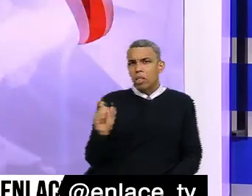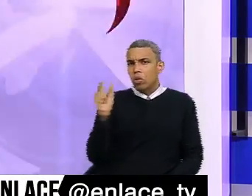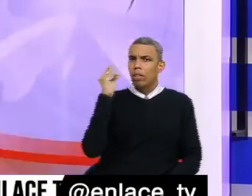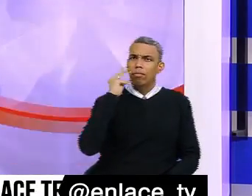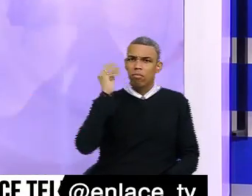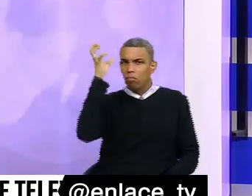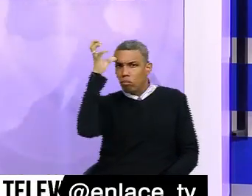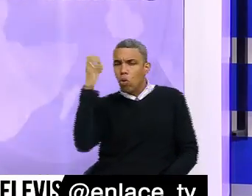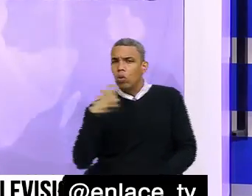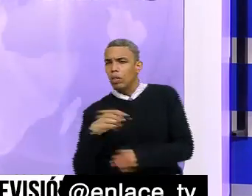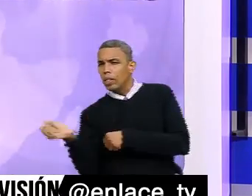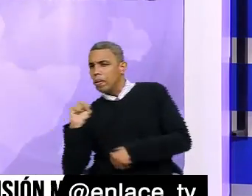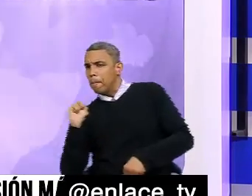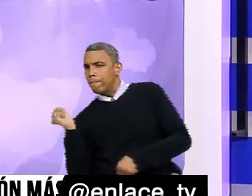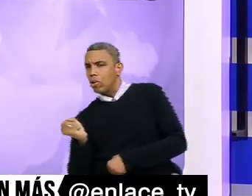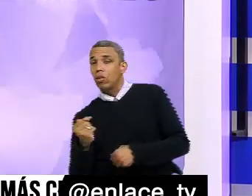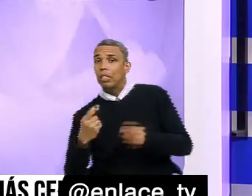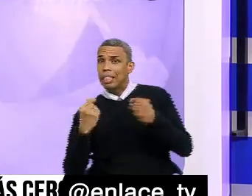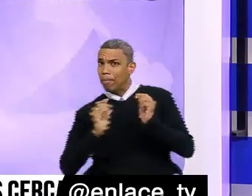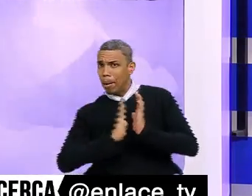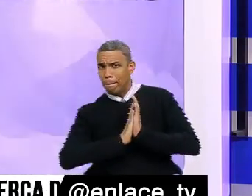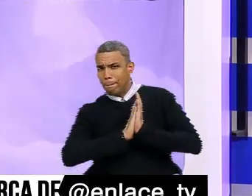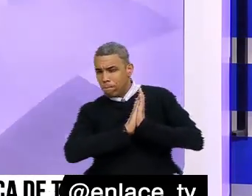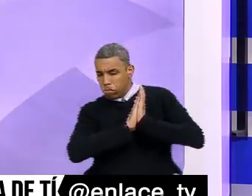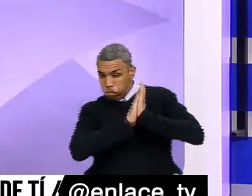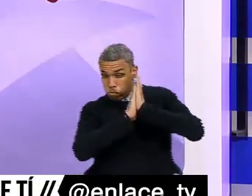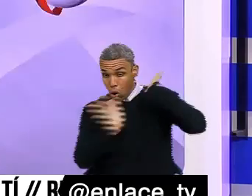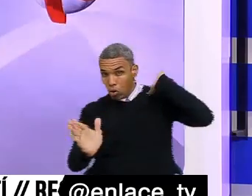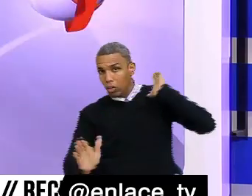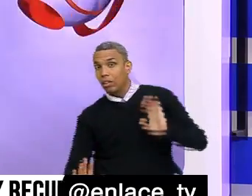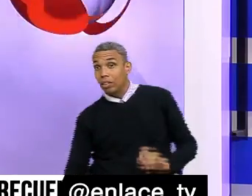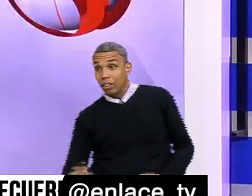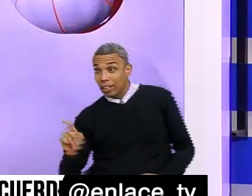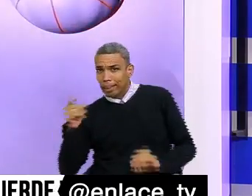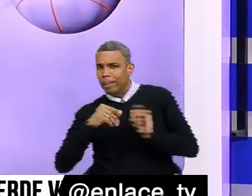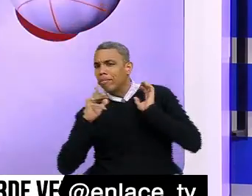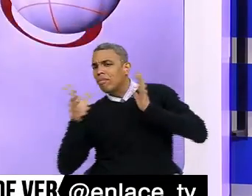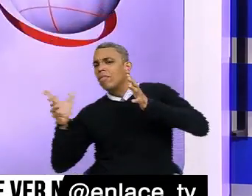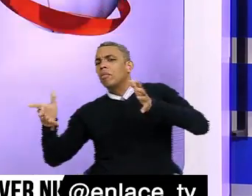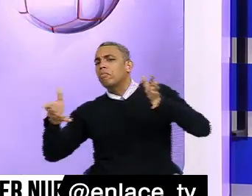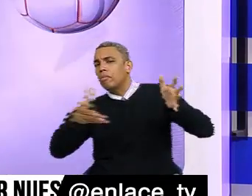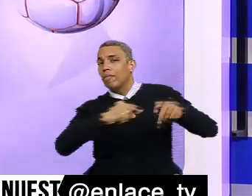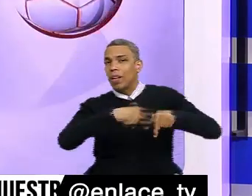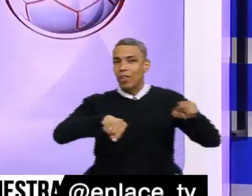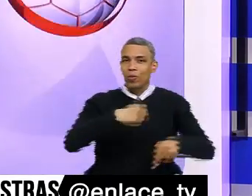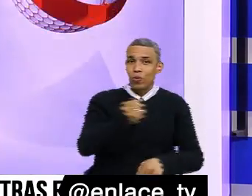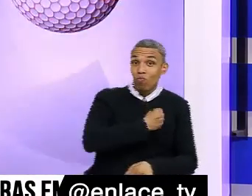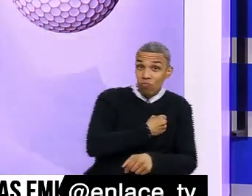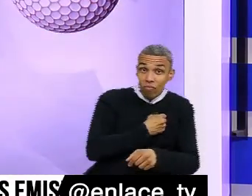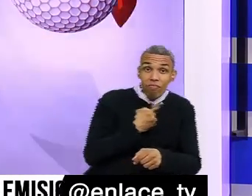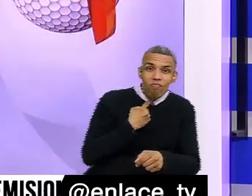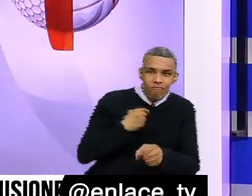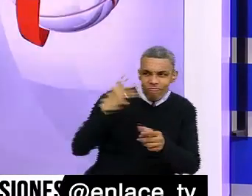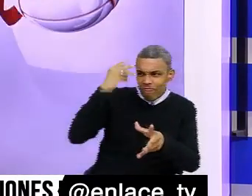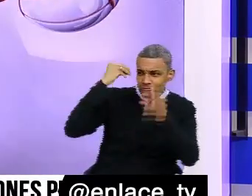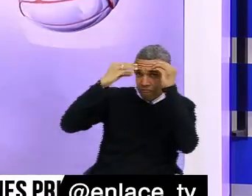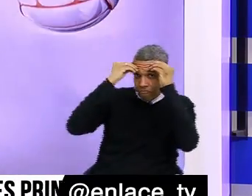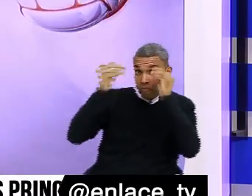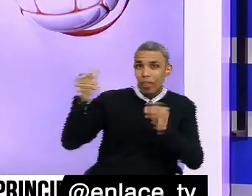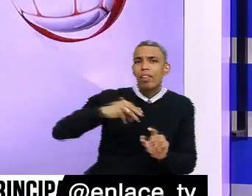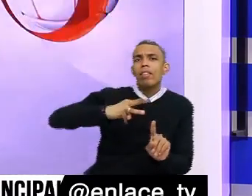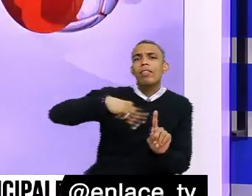diferentes conocedores o diferentes personas que les gusta esta disciplina deportiva en Barranca Bermeja. Ya son 3 meses